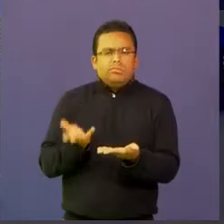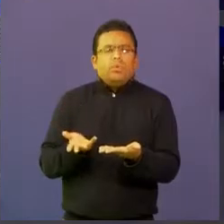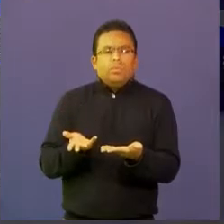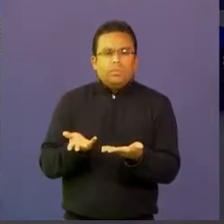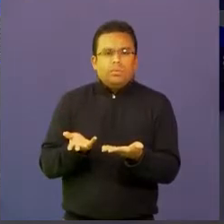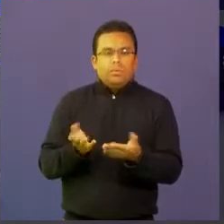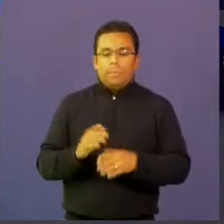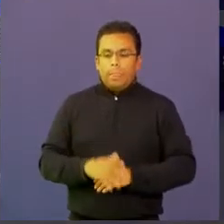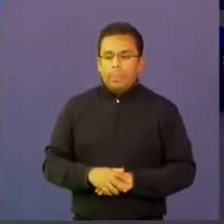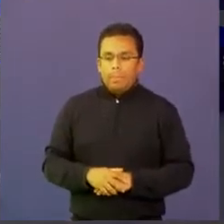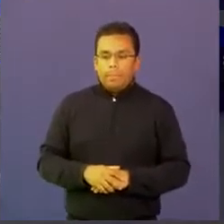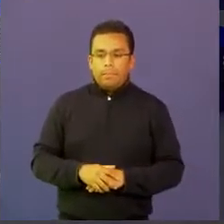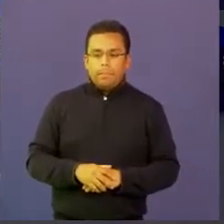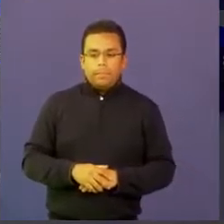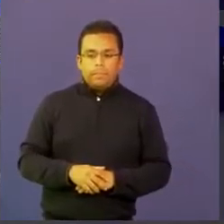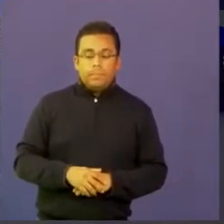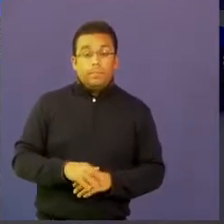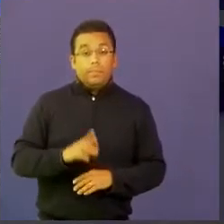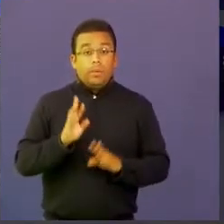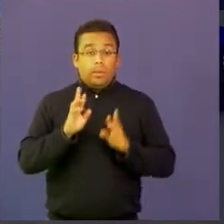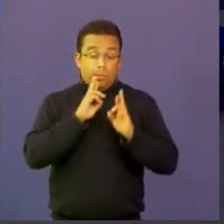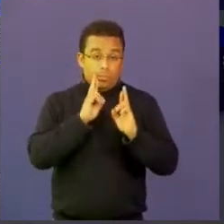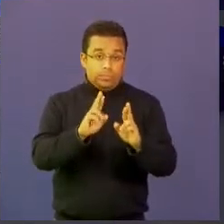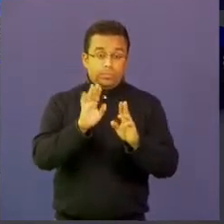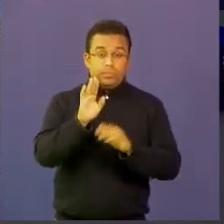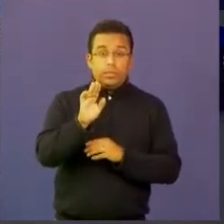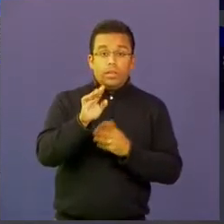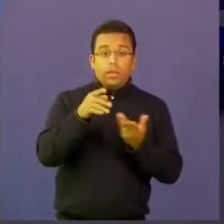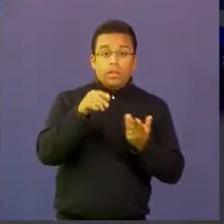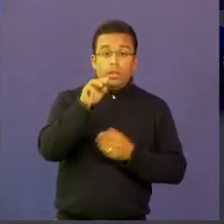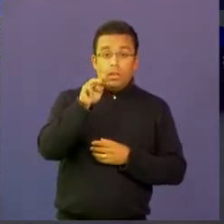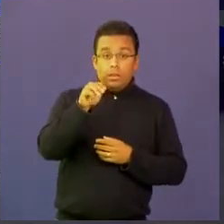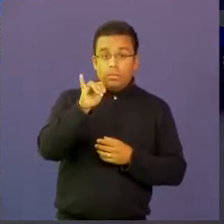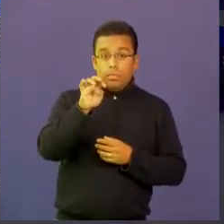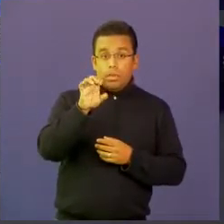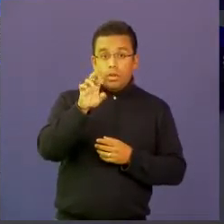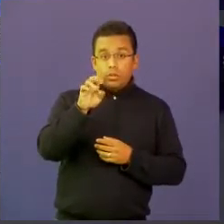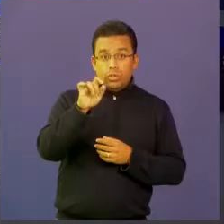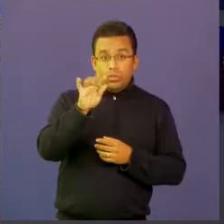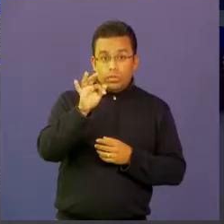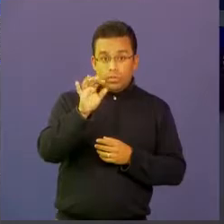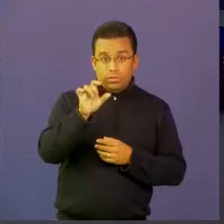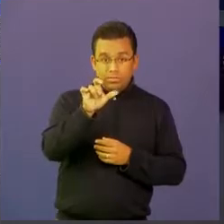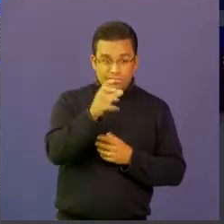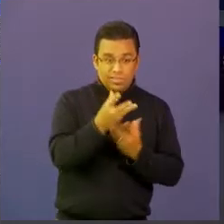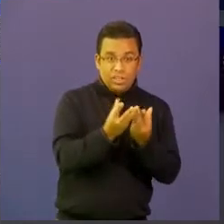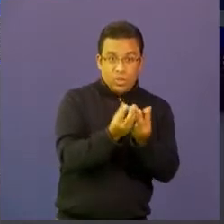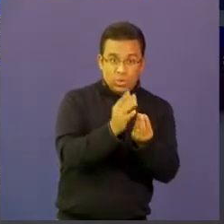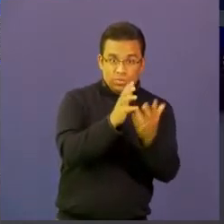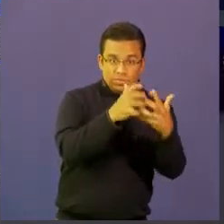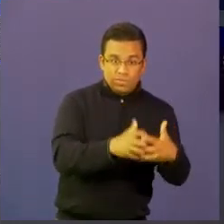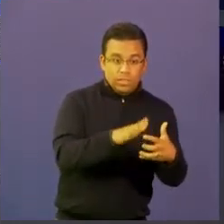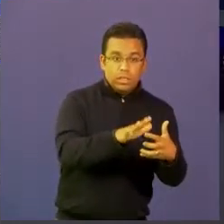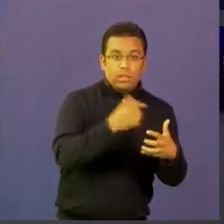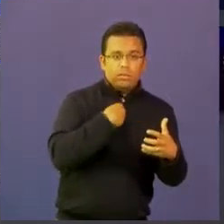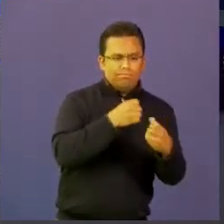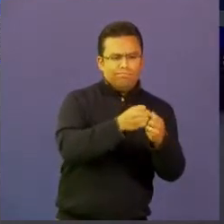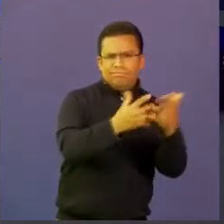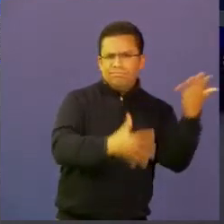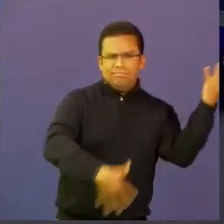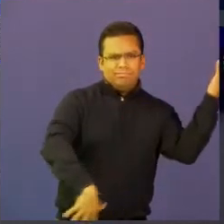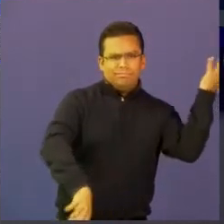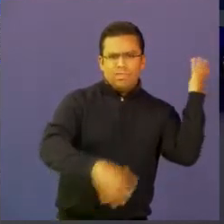juegos Microsoft tiene varios juegos que se pueden trabajar de manera colaborativa uno es el más famoso es